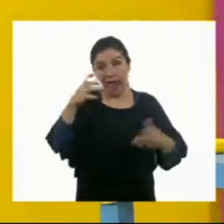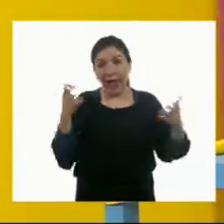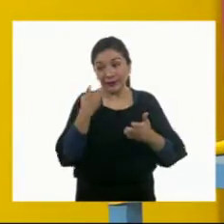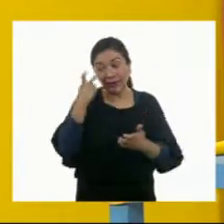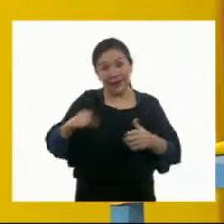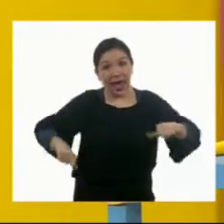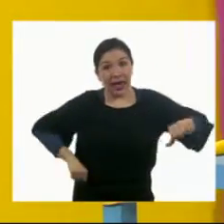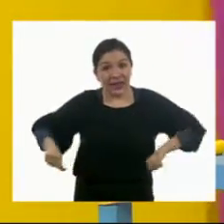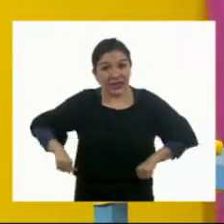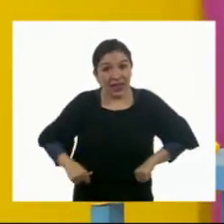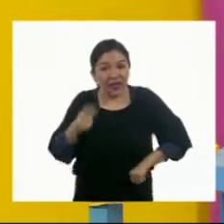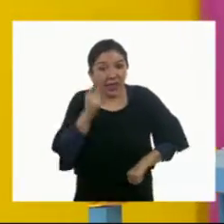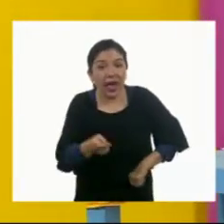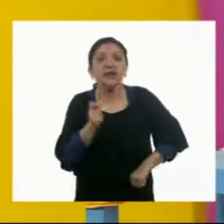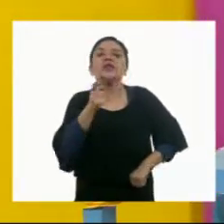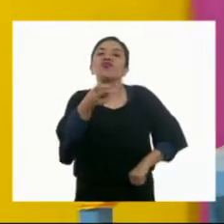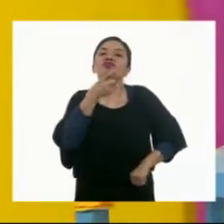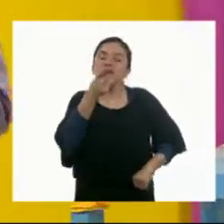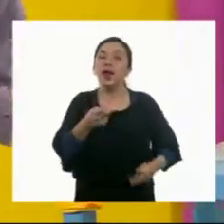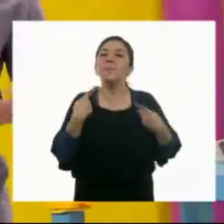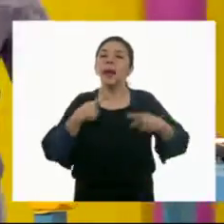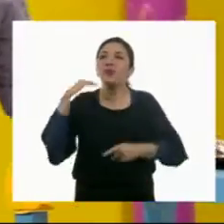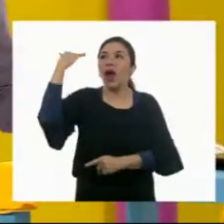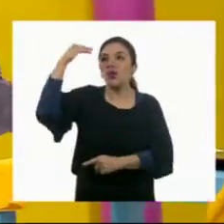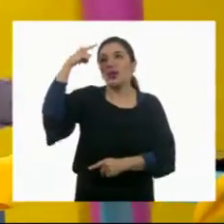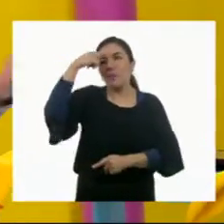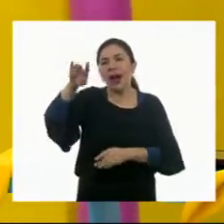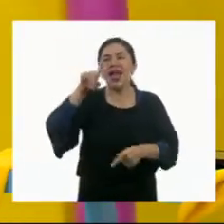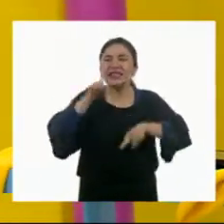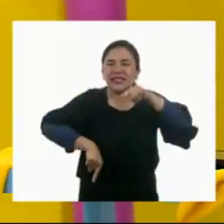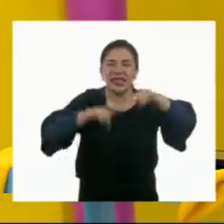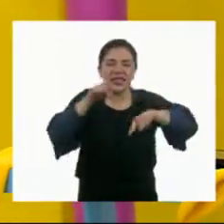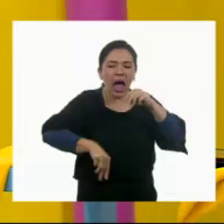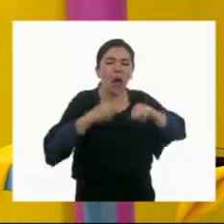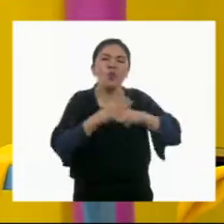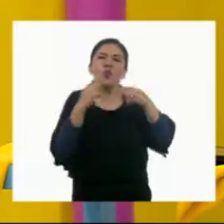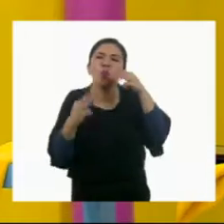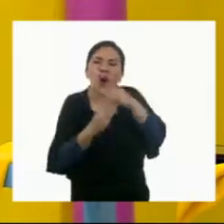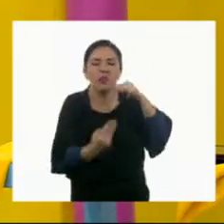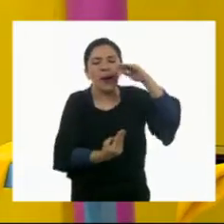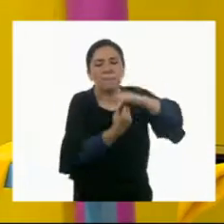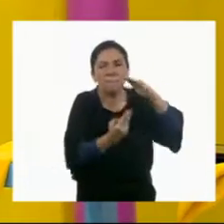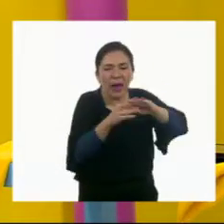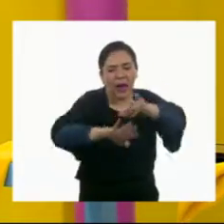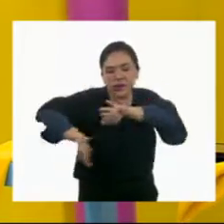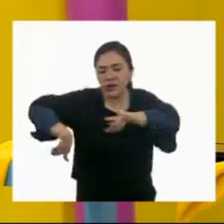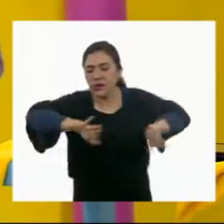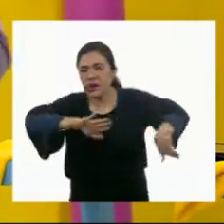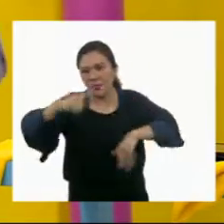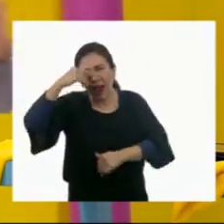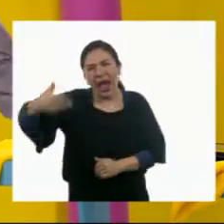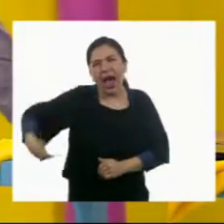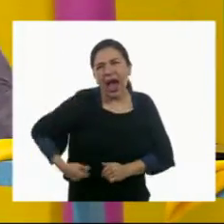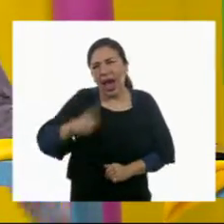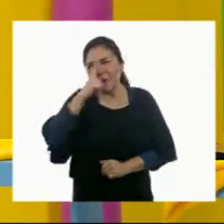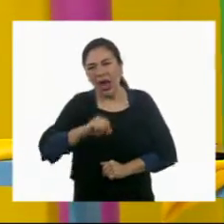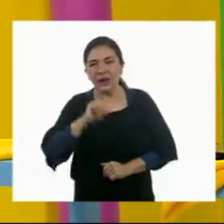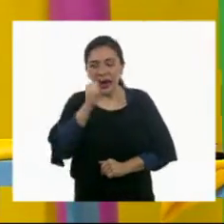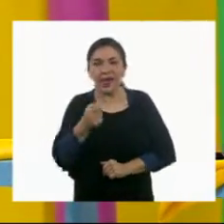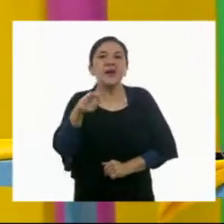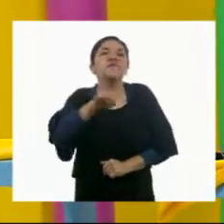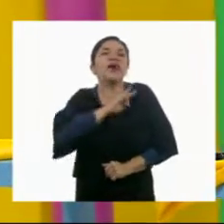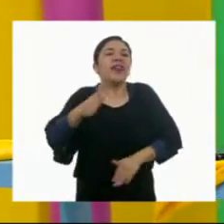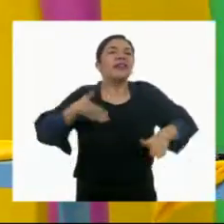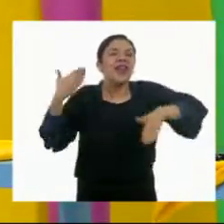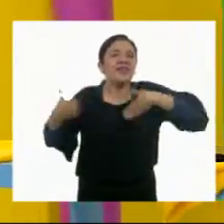hacer esta actividad, pídanle a un adulto que les ayude a mover algún mueble, algún objeto que se pueda caer y los pueda lastimar, y a divertirse,